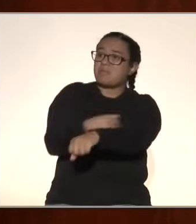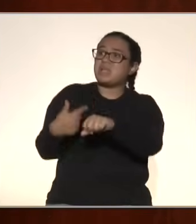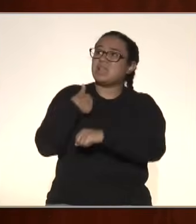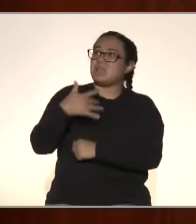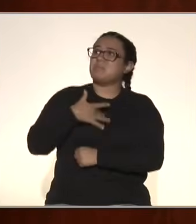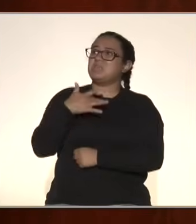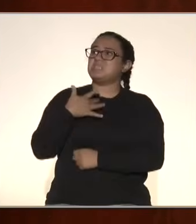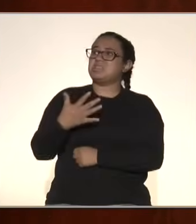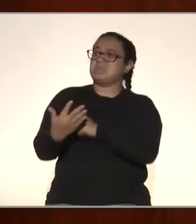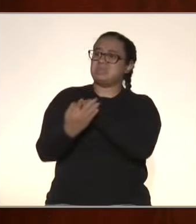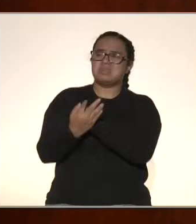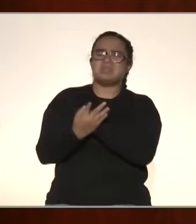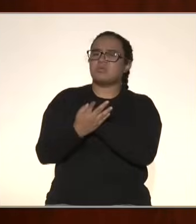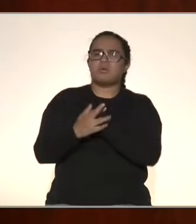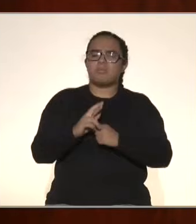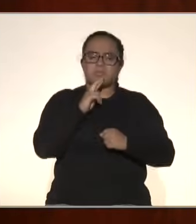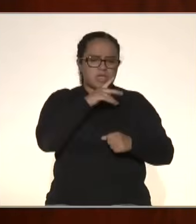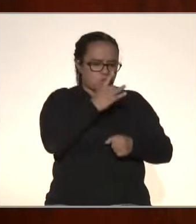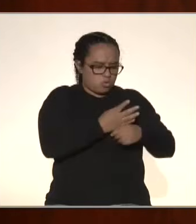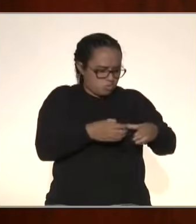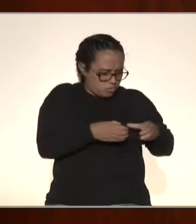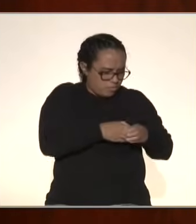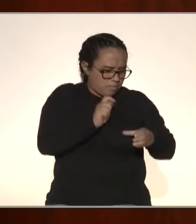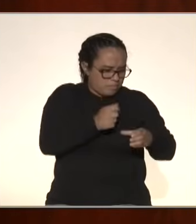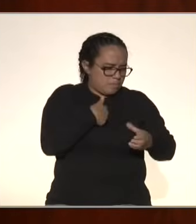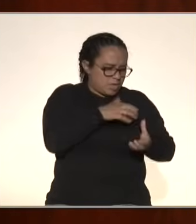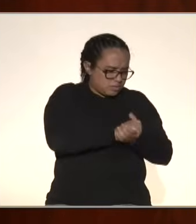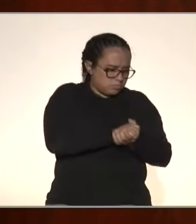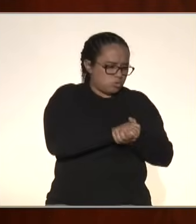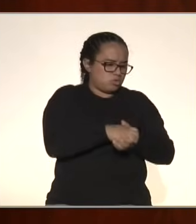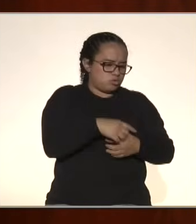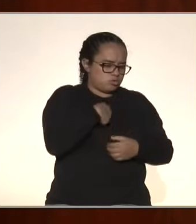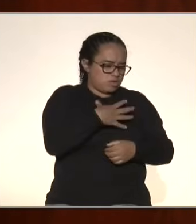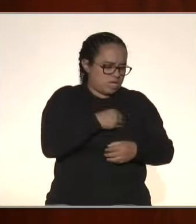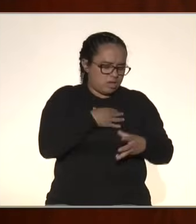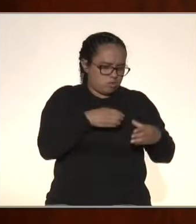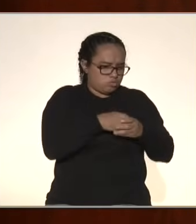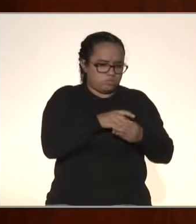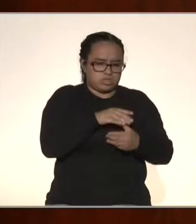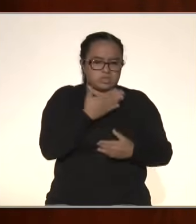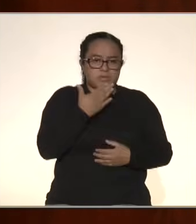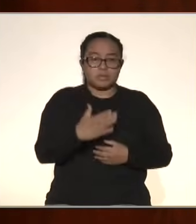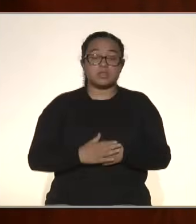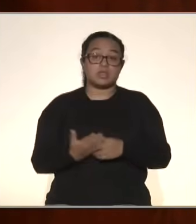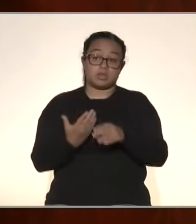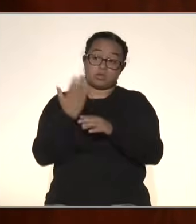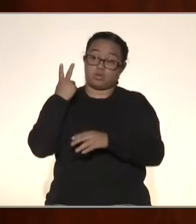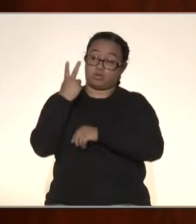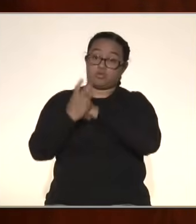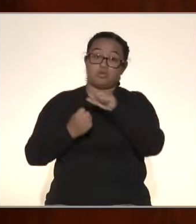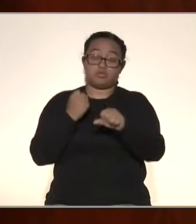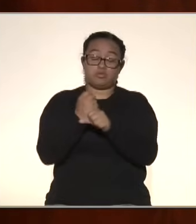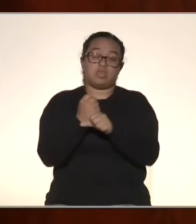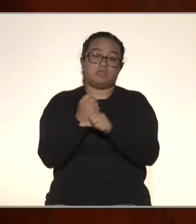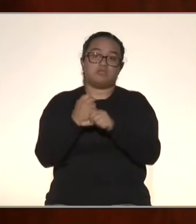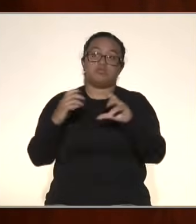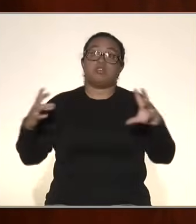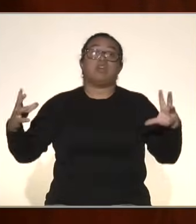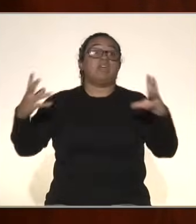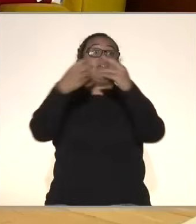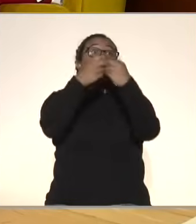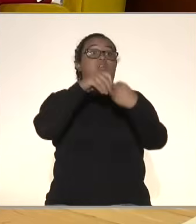Mejor nada más la familia nuclear. Perfecto, ¿no? Nos pasó a todos. Durante 2 años no nos pudimos reunir